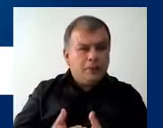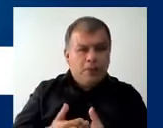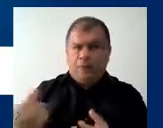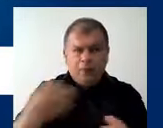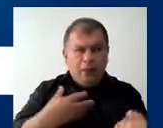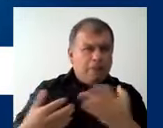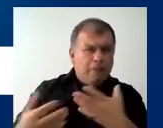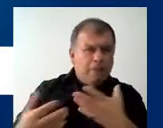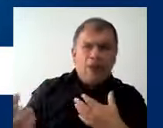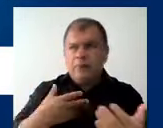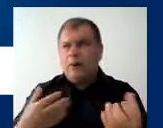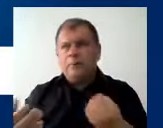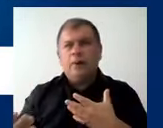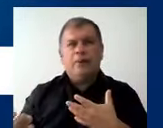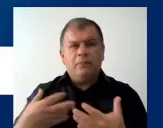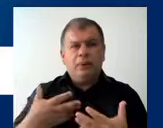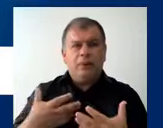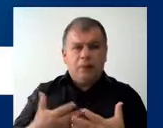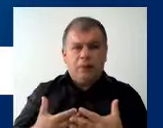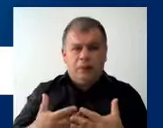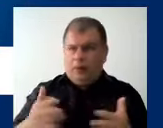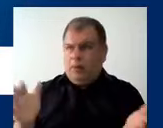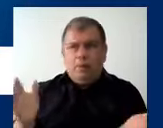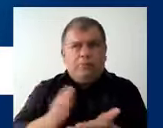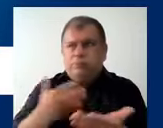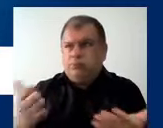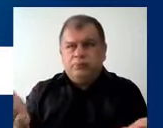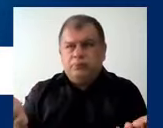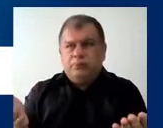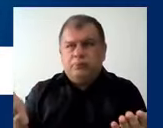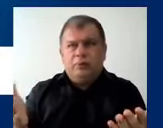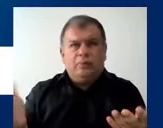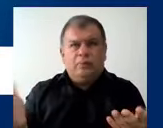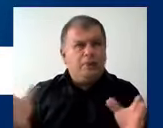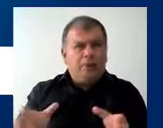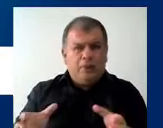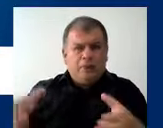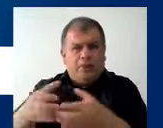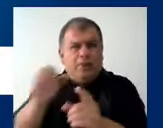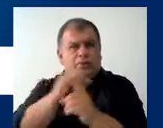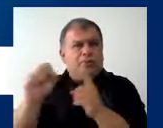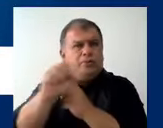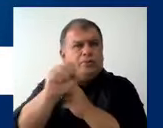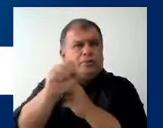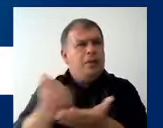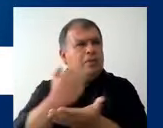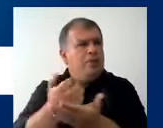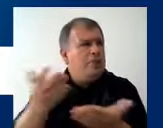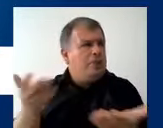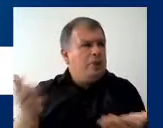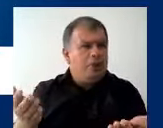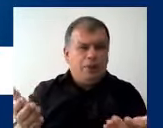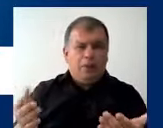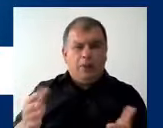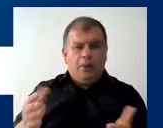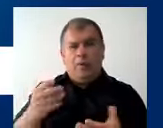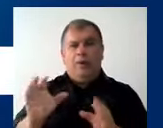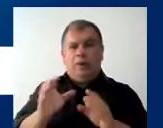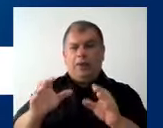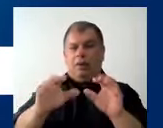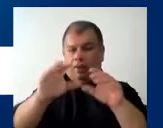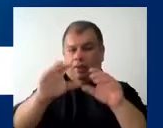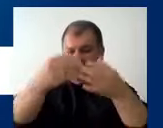dicen a nosotros que no tienen una clasificación socioeconómica o que la